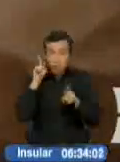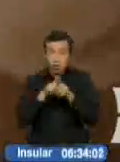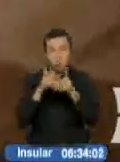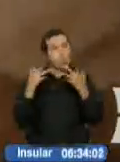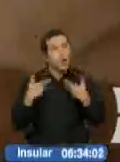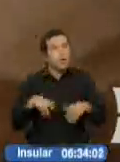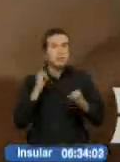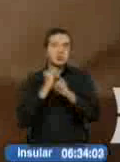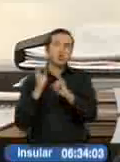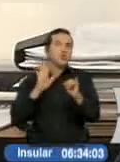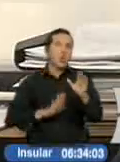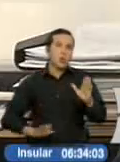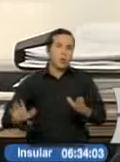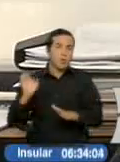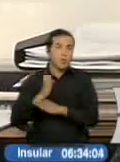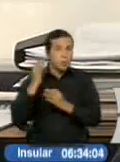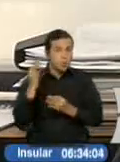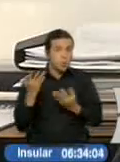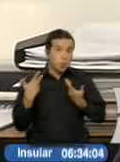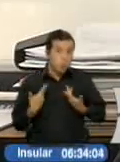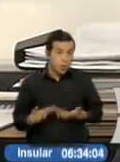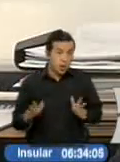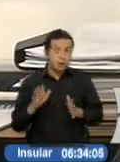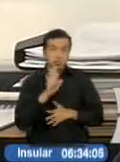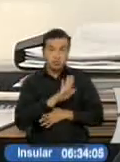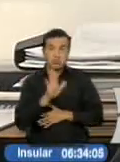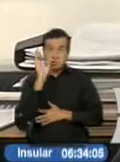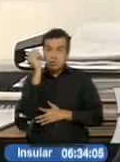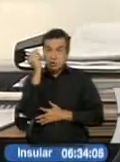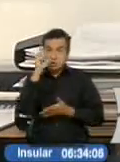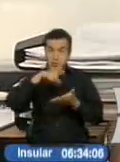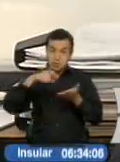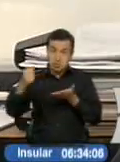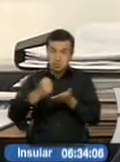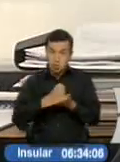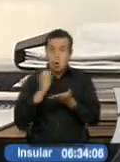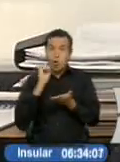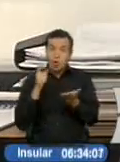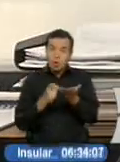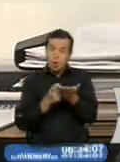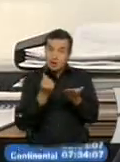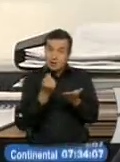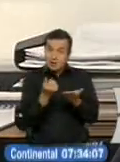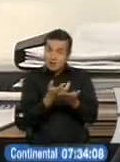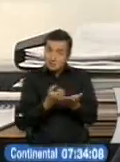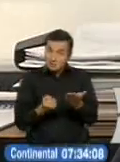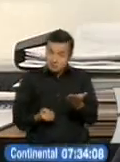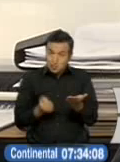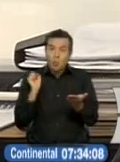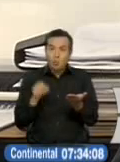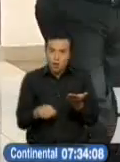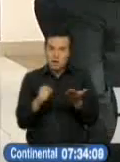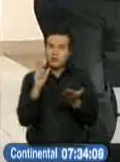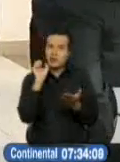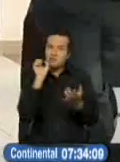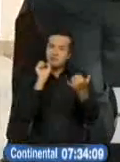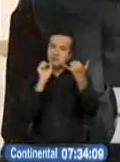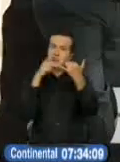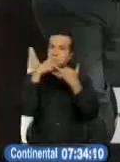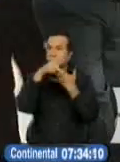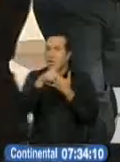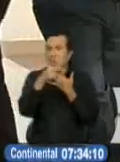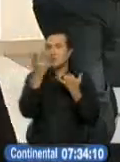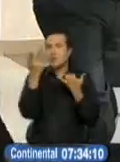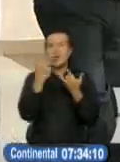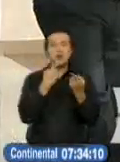instituciones financieras del país. Entonces, en cualquier lugar donde ya se puede utilizar una tarjeta de crédito o débito, se puede utilizar también la billetera móvil. Los diálogos sobre